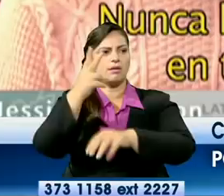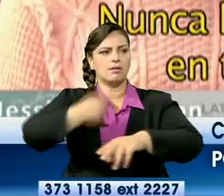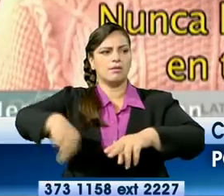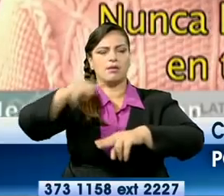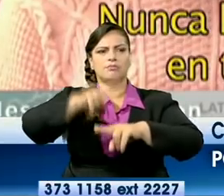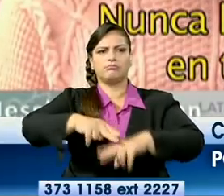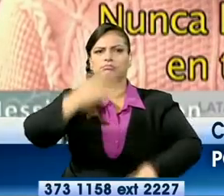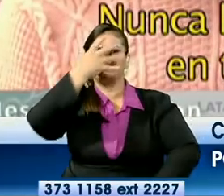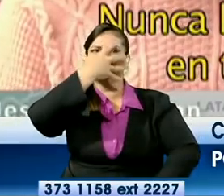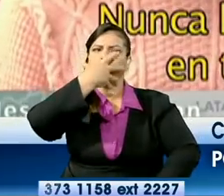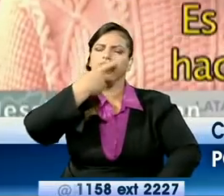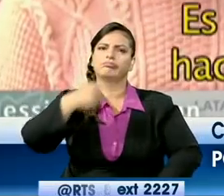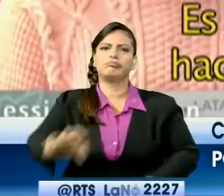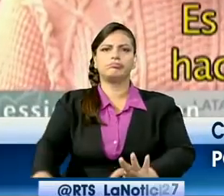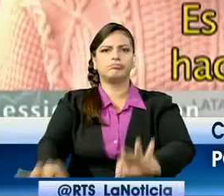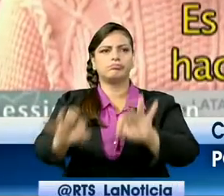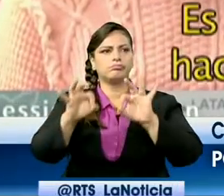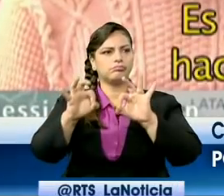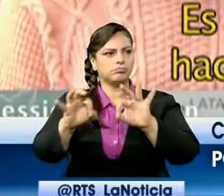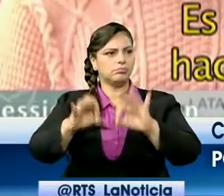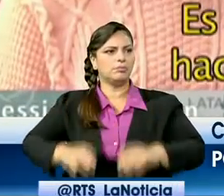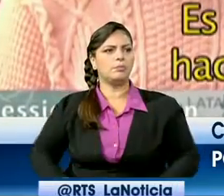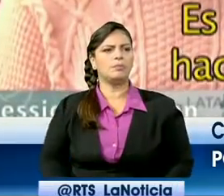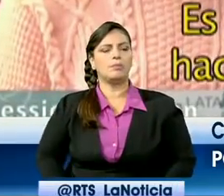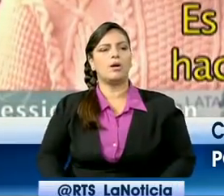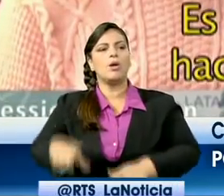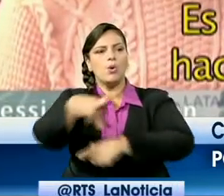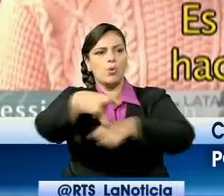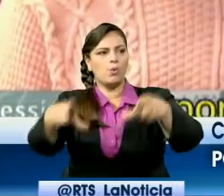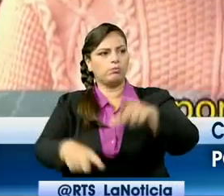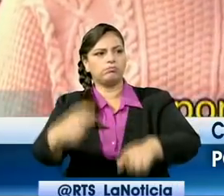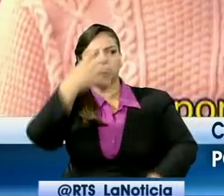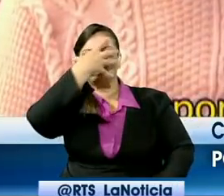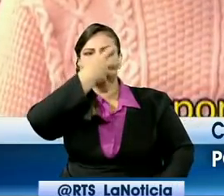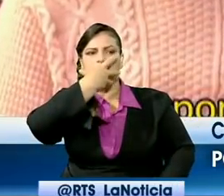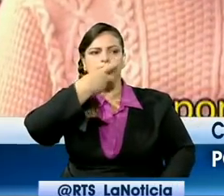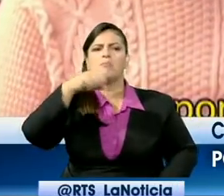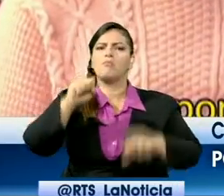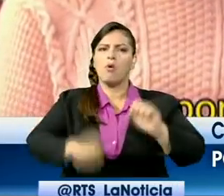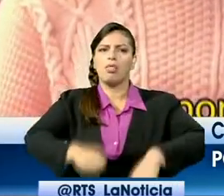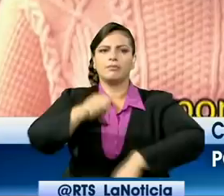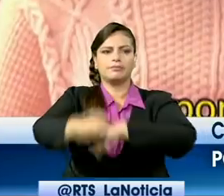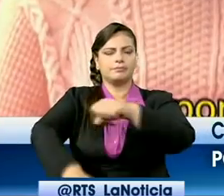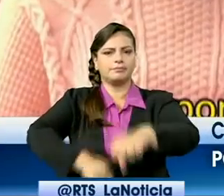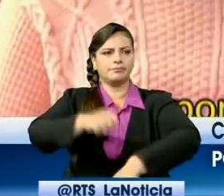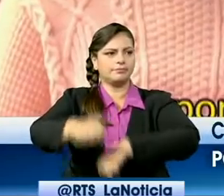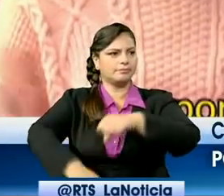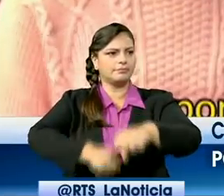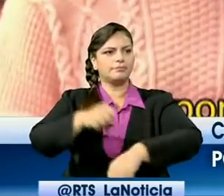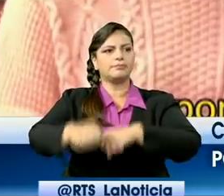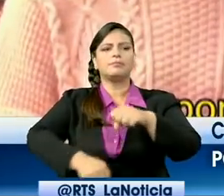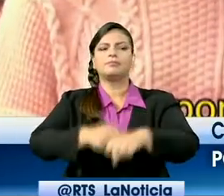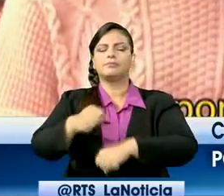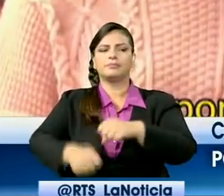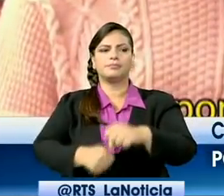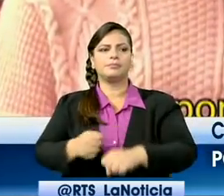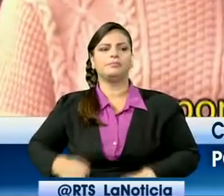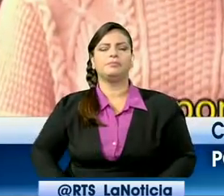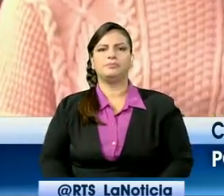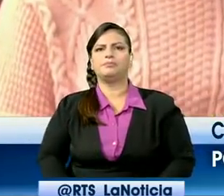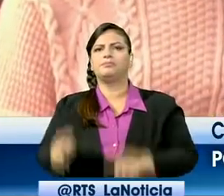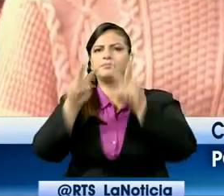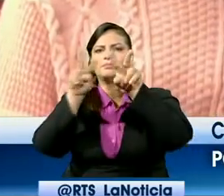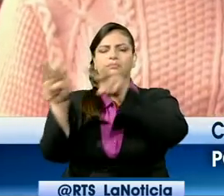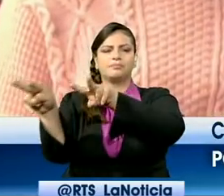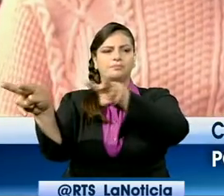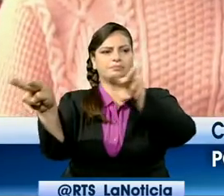condition ever before in my life. So it's a brilliant place to mountain bike because you get to see everything and all the natural beauty, as well as it's a great